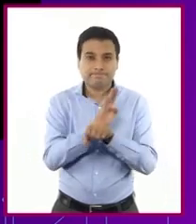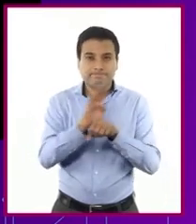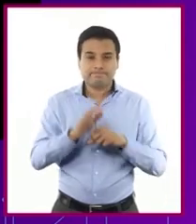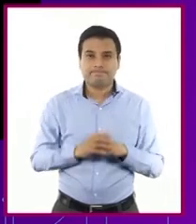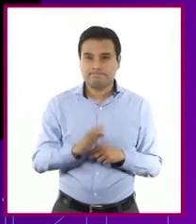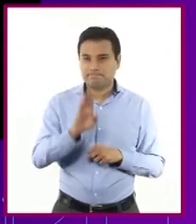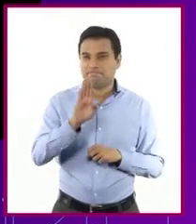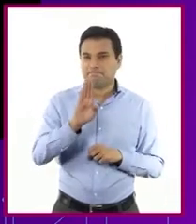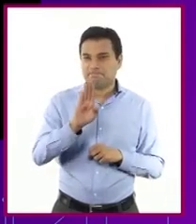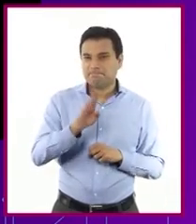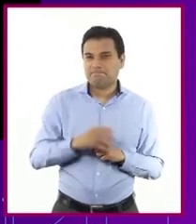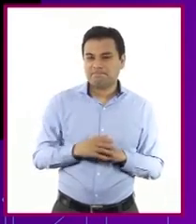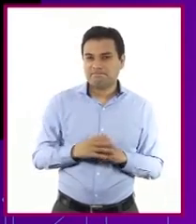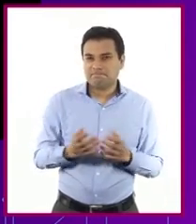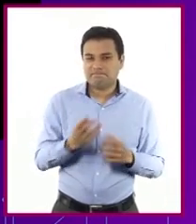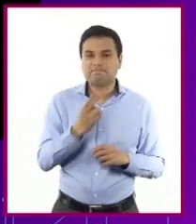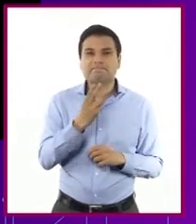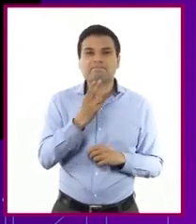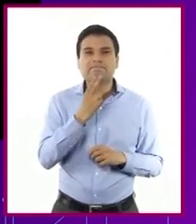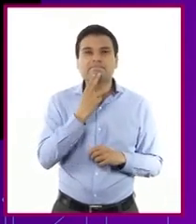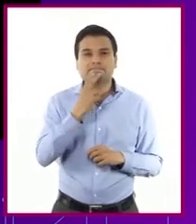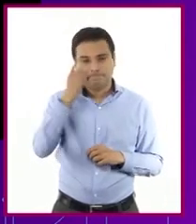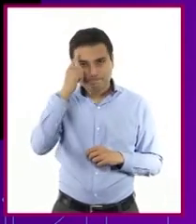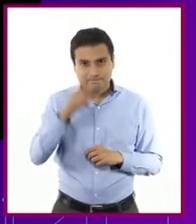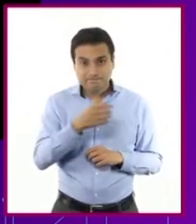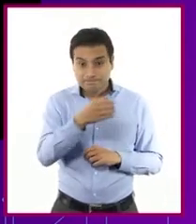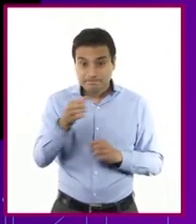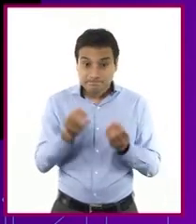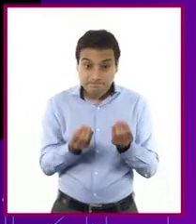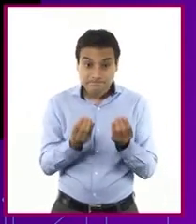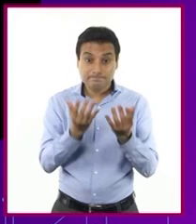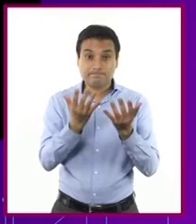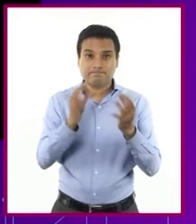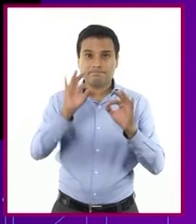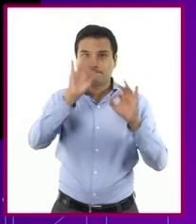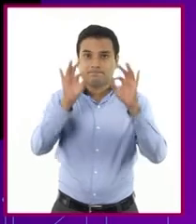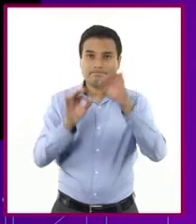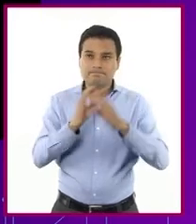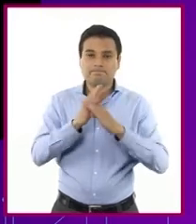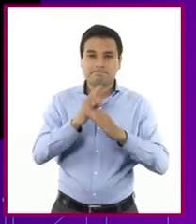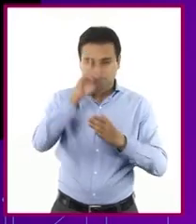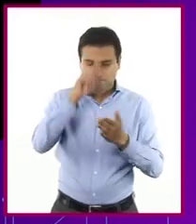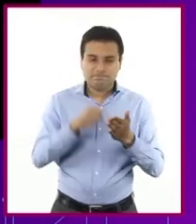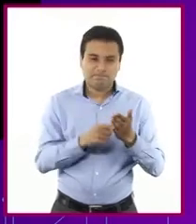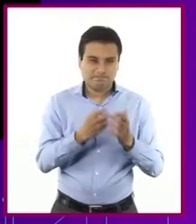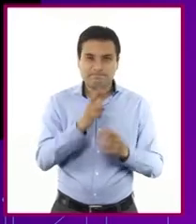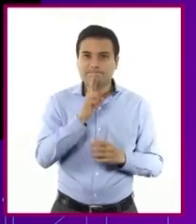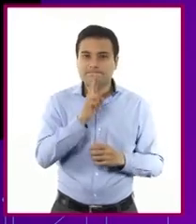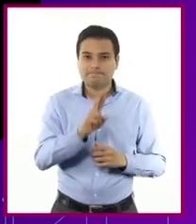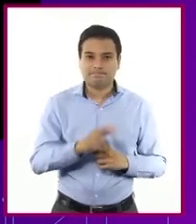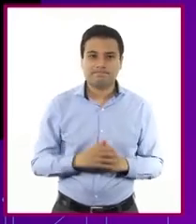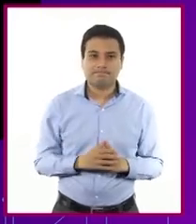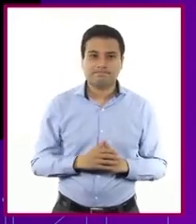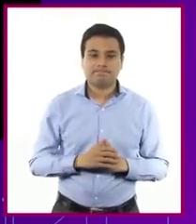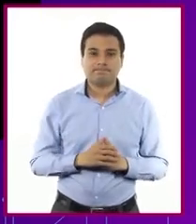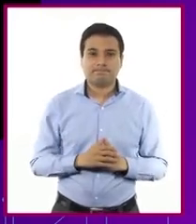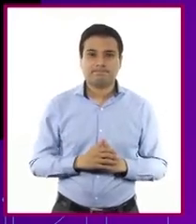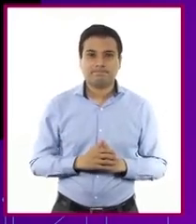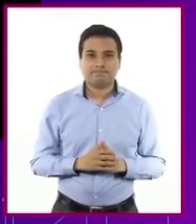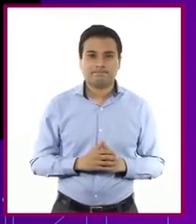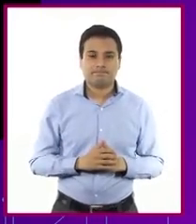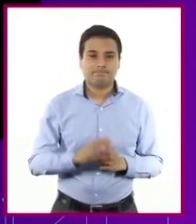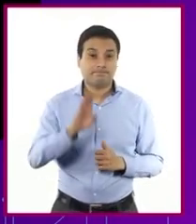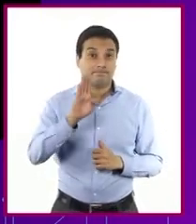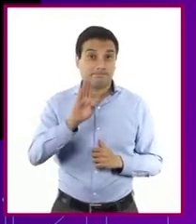la obtención de cultivos agrícolas resistentes a plagas, estoy seguro es la respuesta. Pues